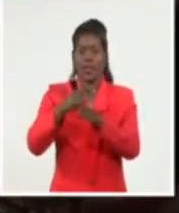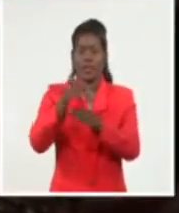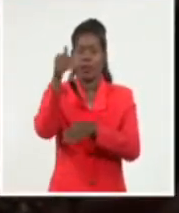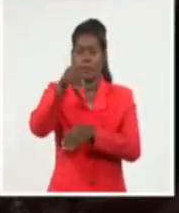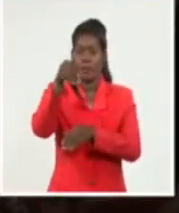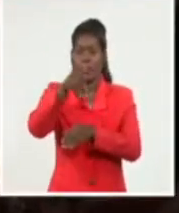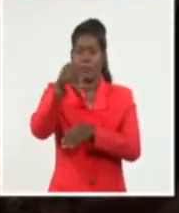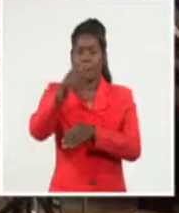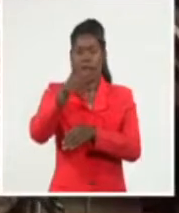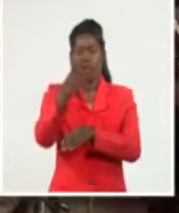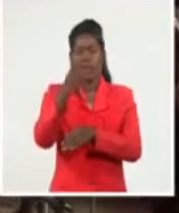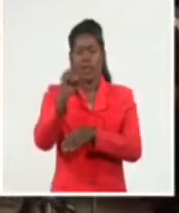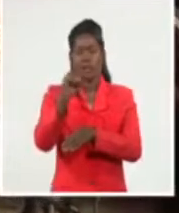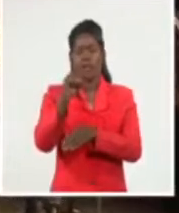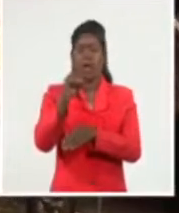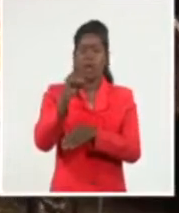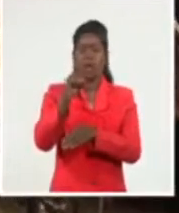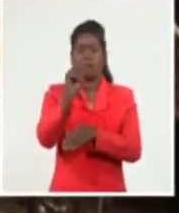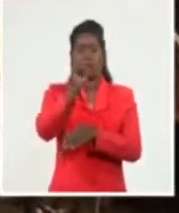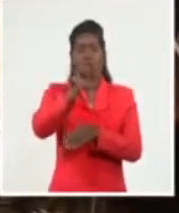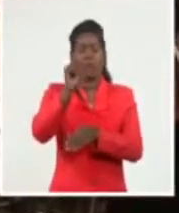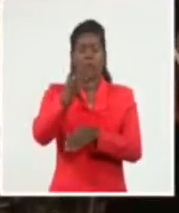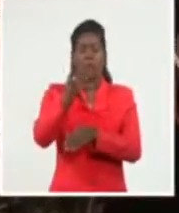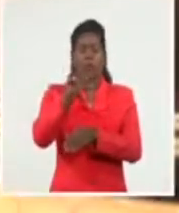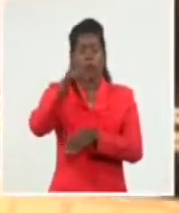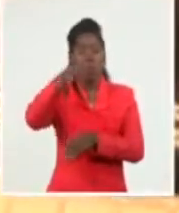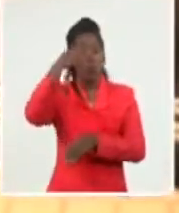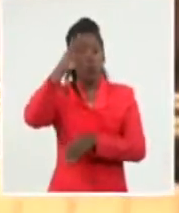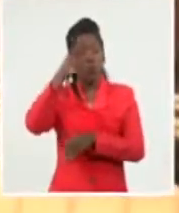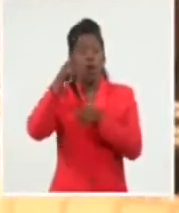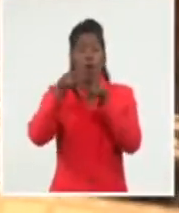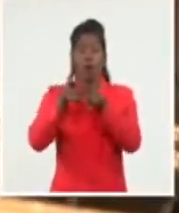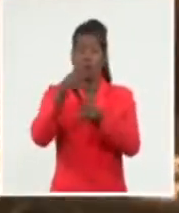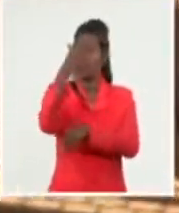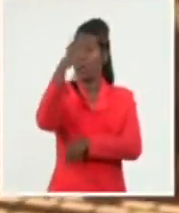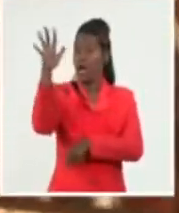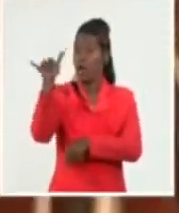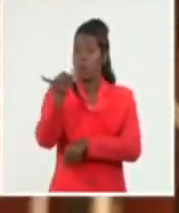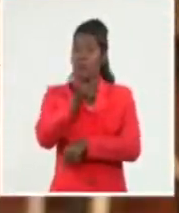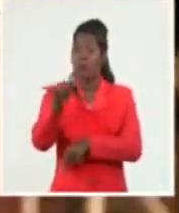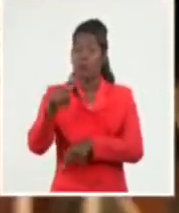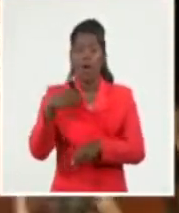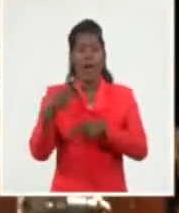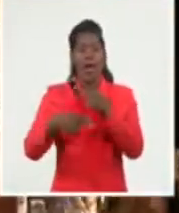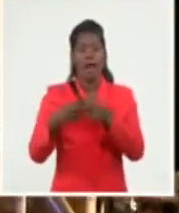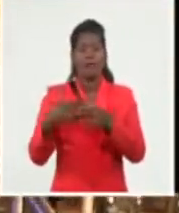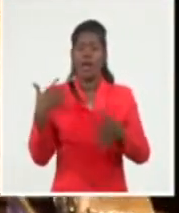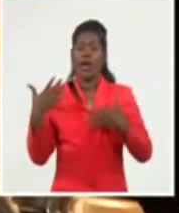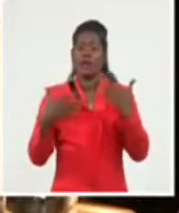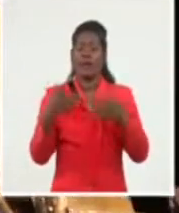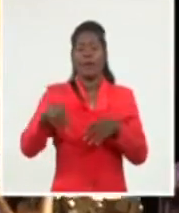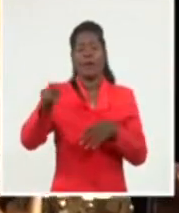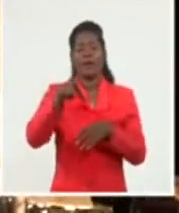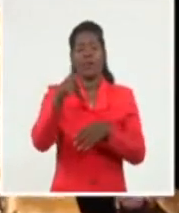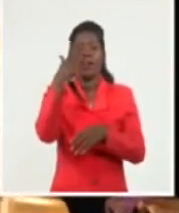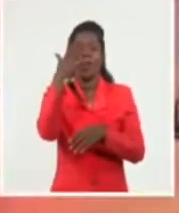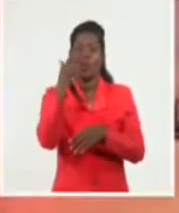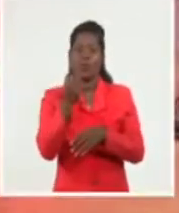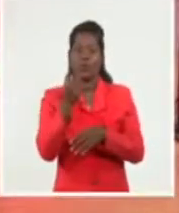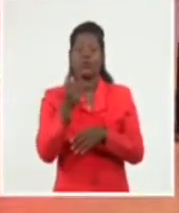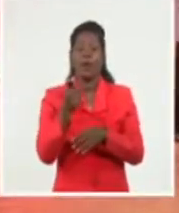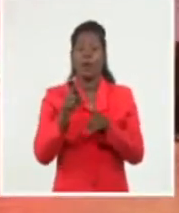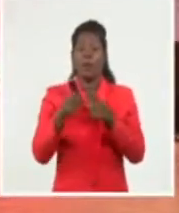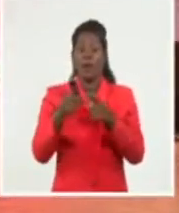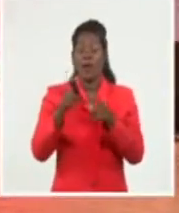y agrupaciones nacionales y extranjeras. Presentaciones que han estado llenas de significación para el público y los artistas, pues el Jazz